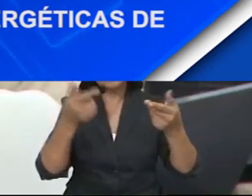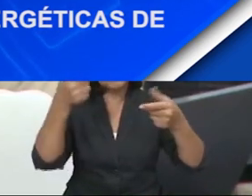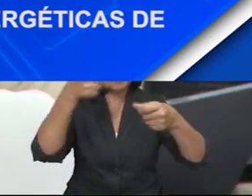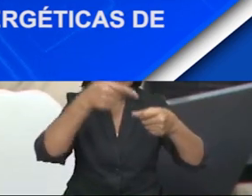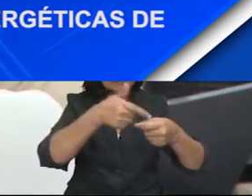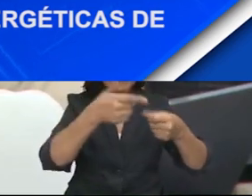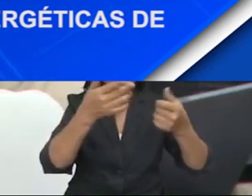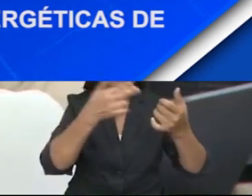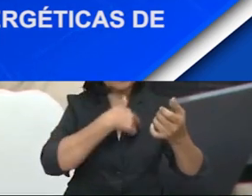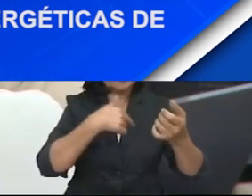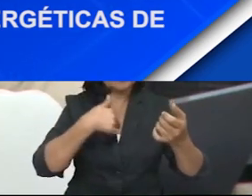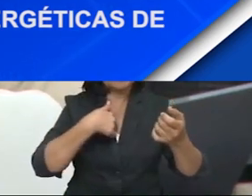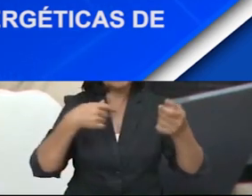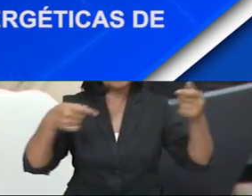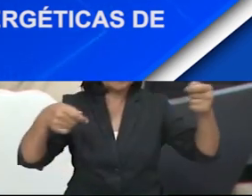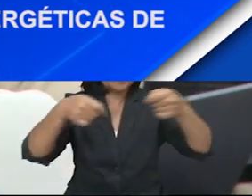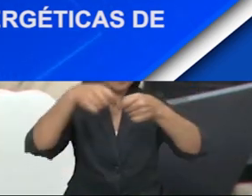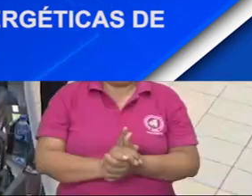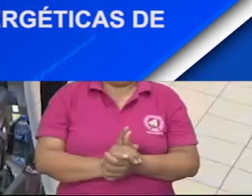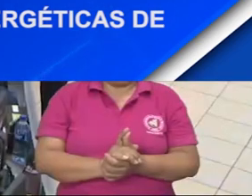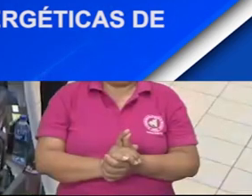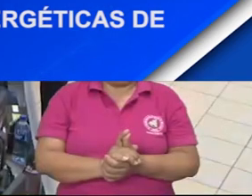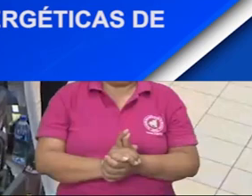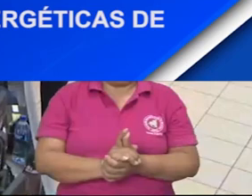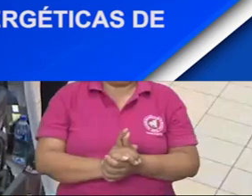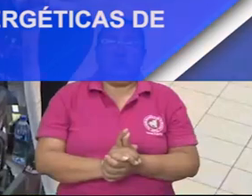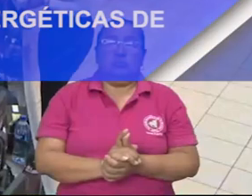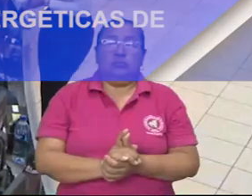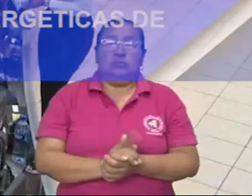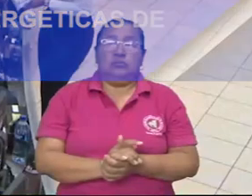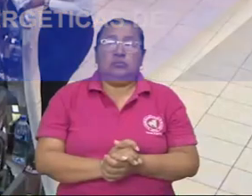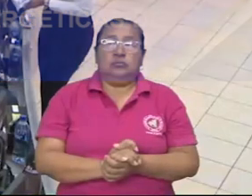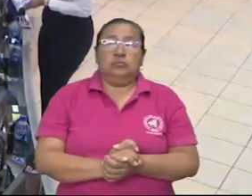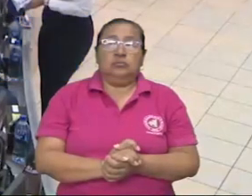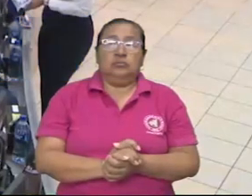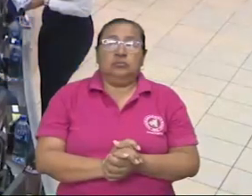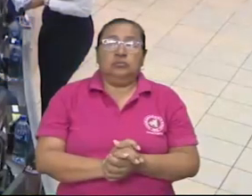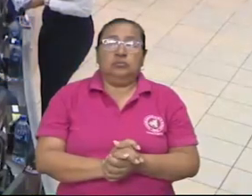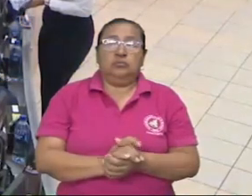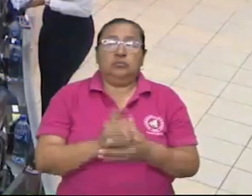formas para generar energía eléctrica. Noticias 12, Darlene Téllez.